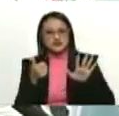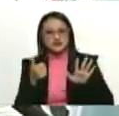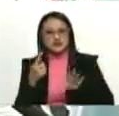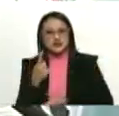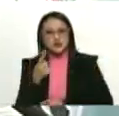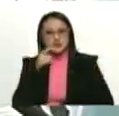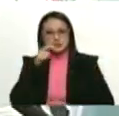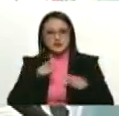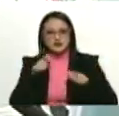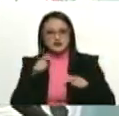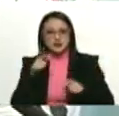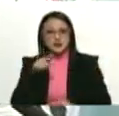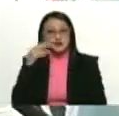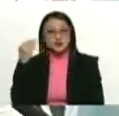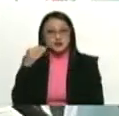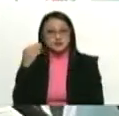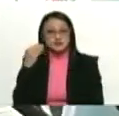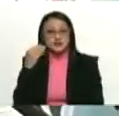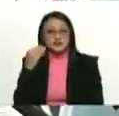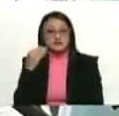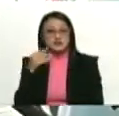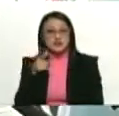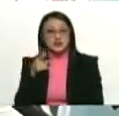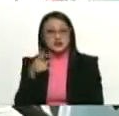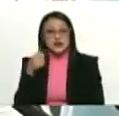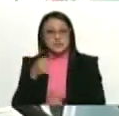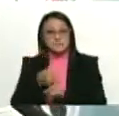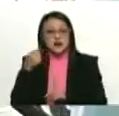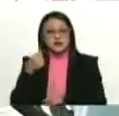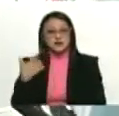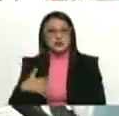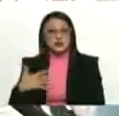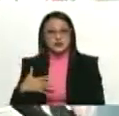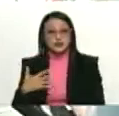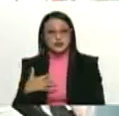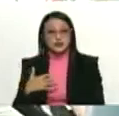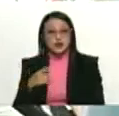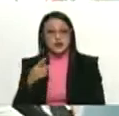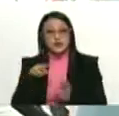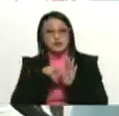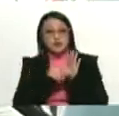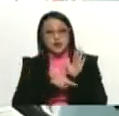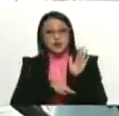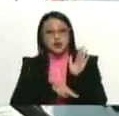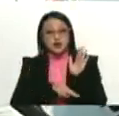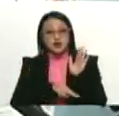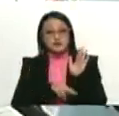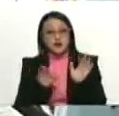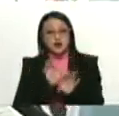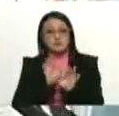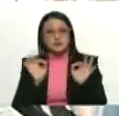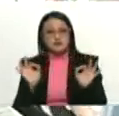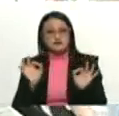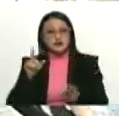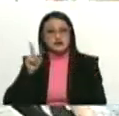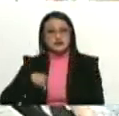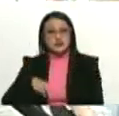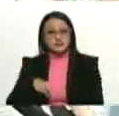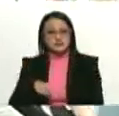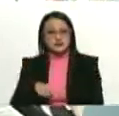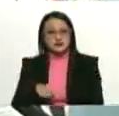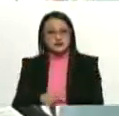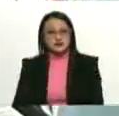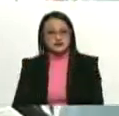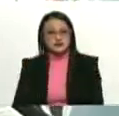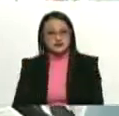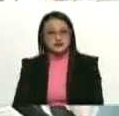18.761 personas. Creo que es una cifra bien impactante. Y un programa muy especial también que quiero